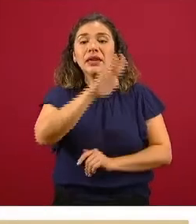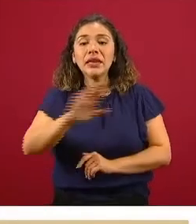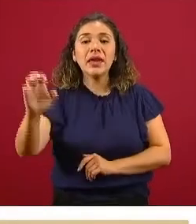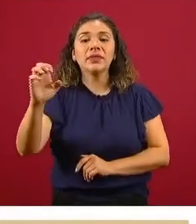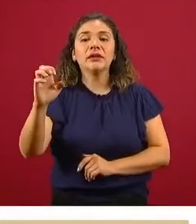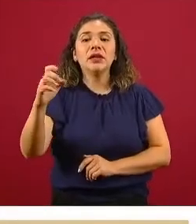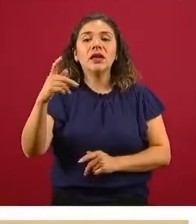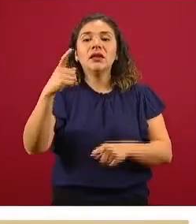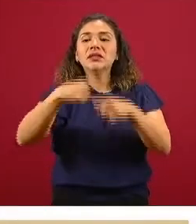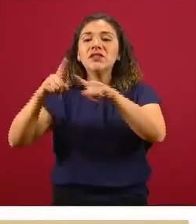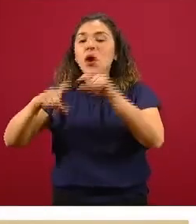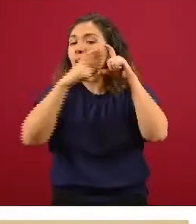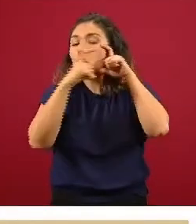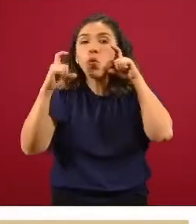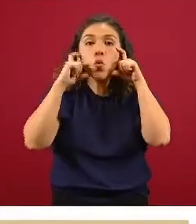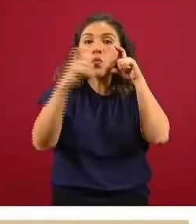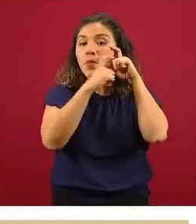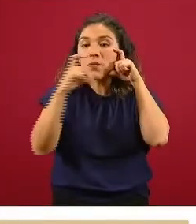507,500 piezas de cubrebocas,